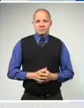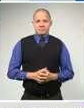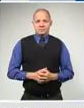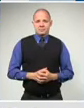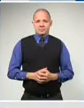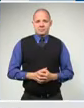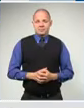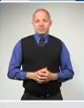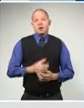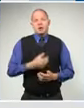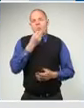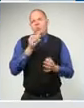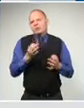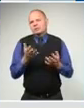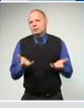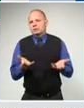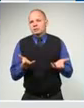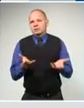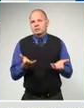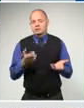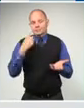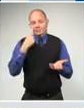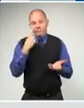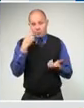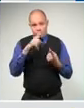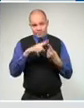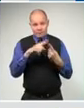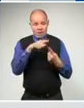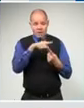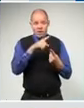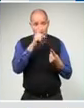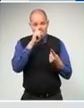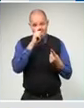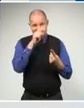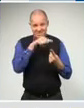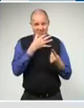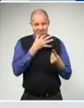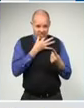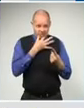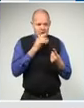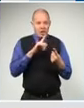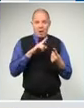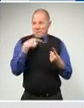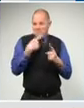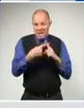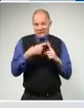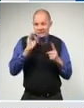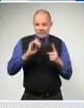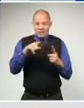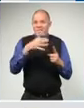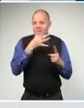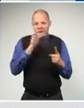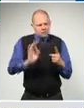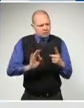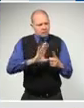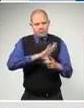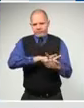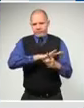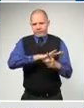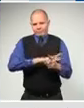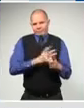teniendo en cuenta, por un lado, la edad y por el otro lado, las comorbilidades que habitualmente se